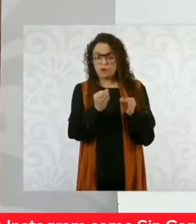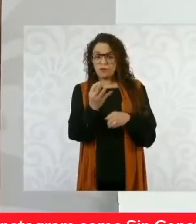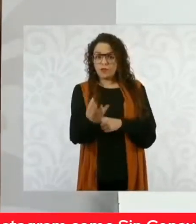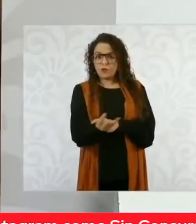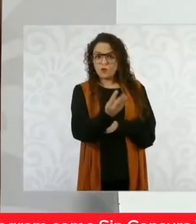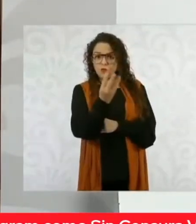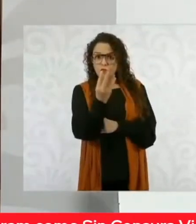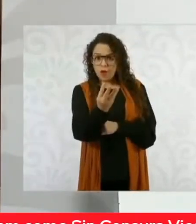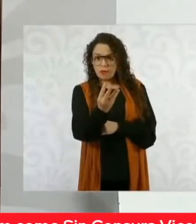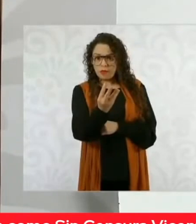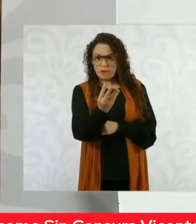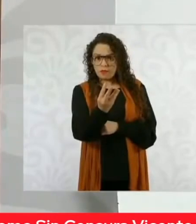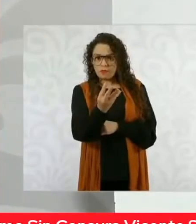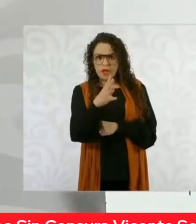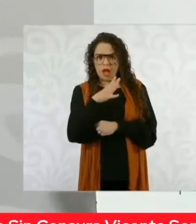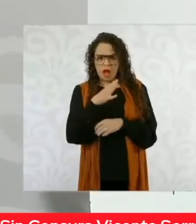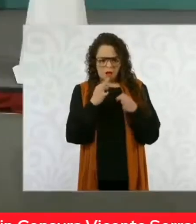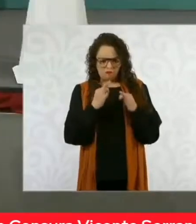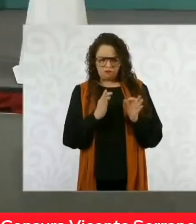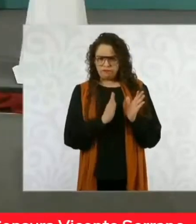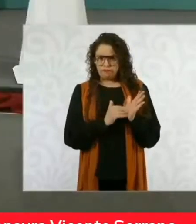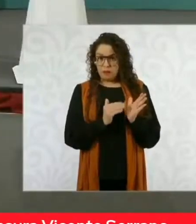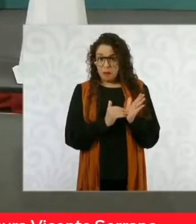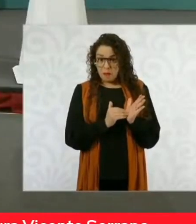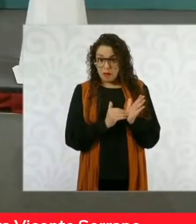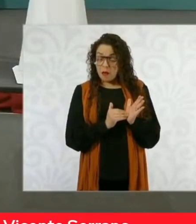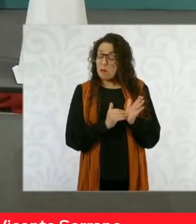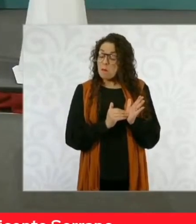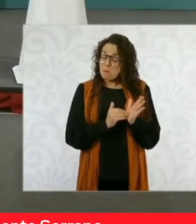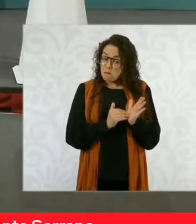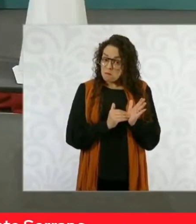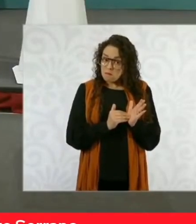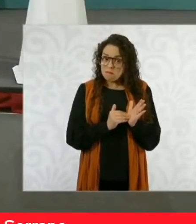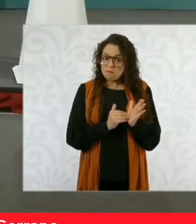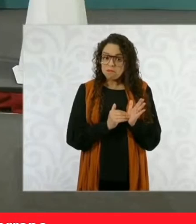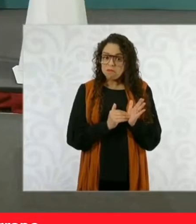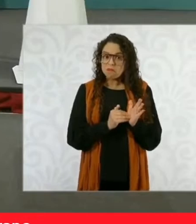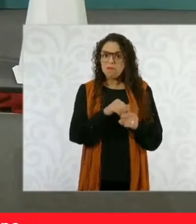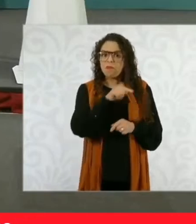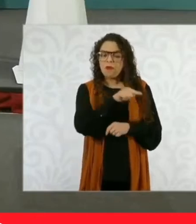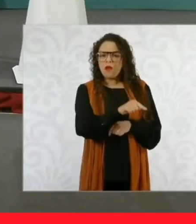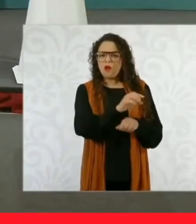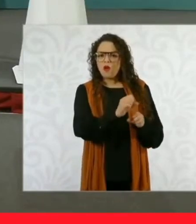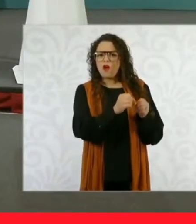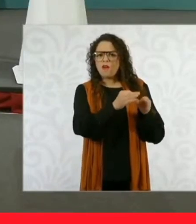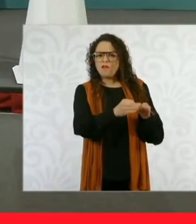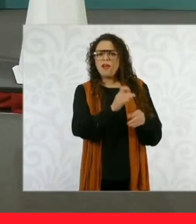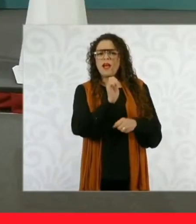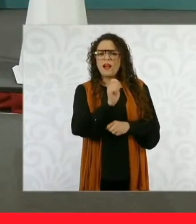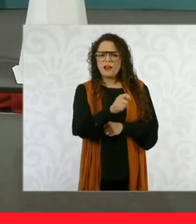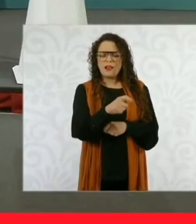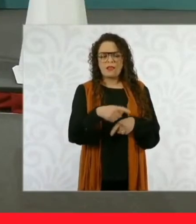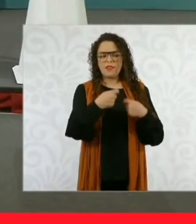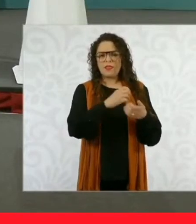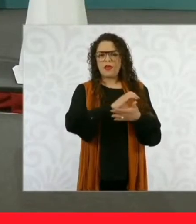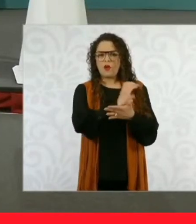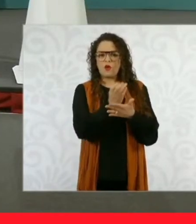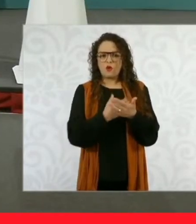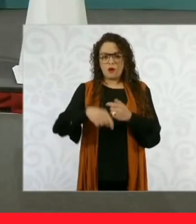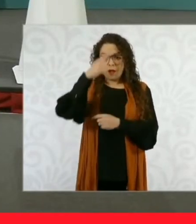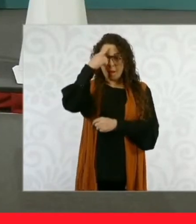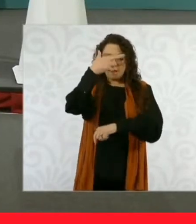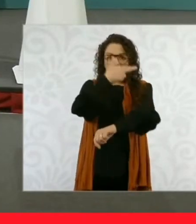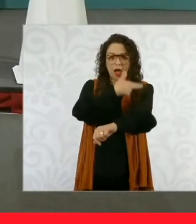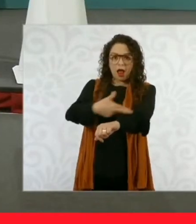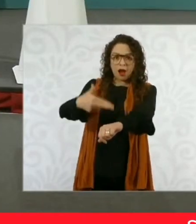identificados. Estos despachos eran contratados para recuperar vivienda por la vía judicial.